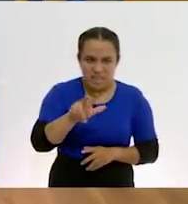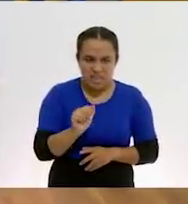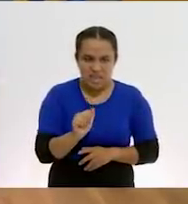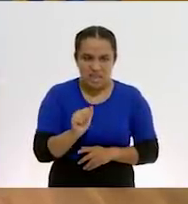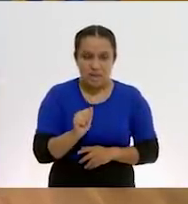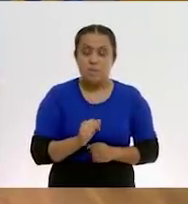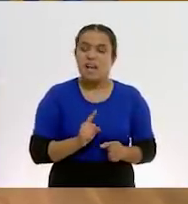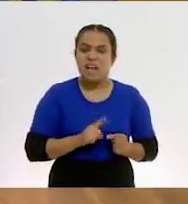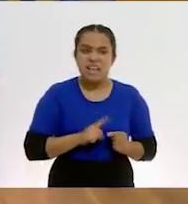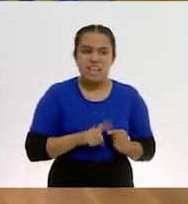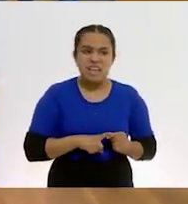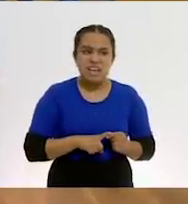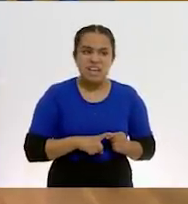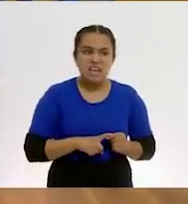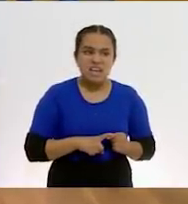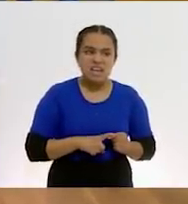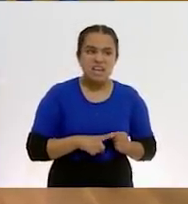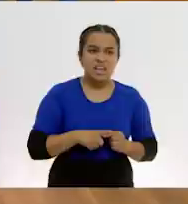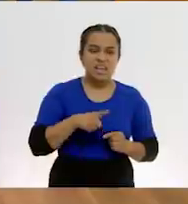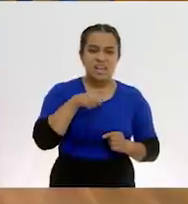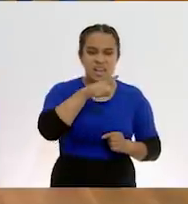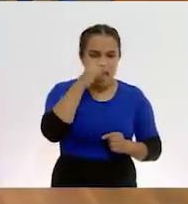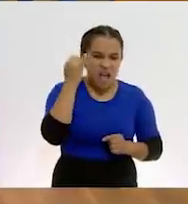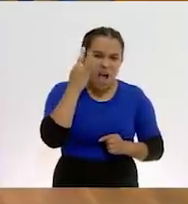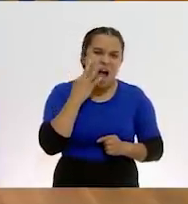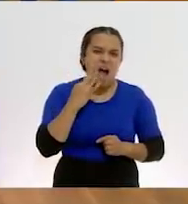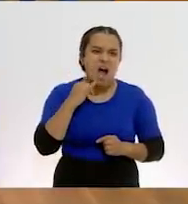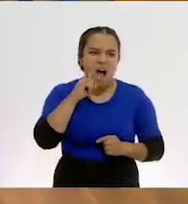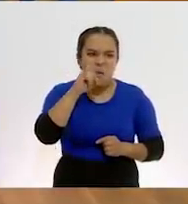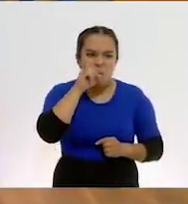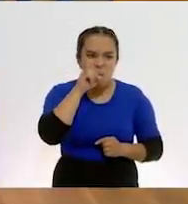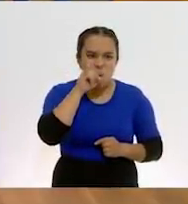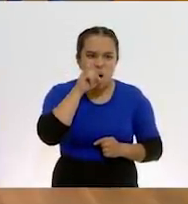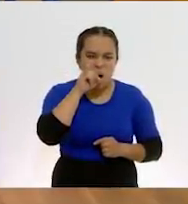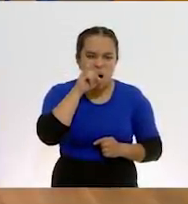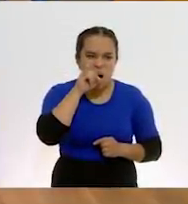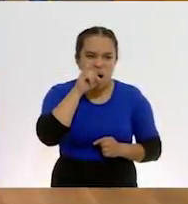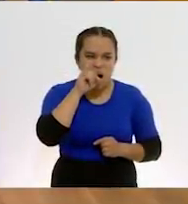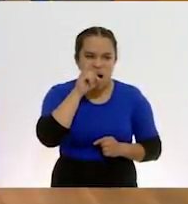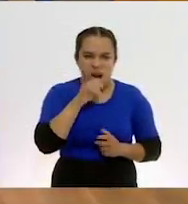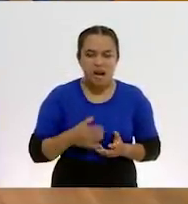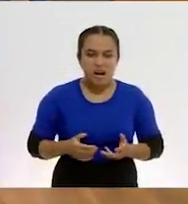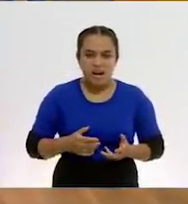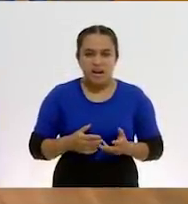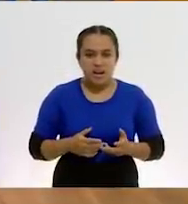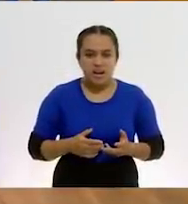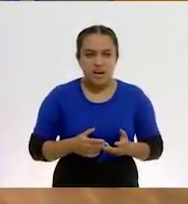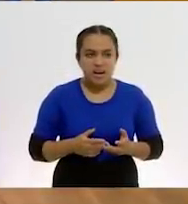Y es... un jaguar. El jaguar. Y el jaguar.